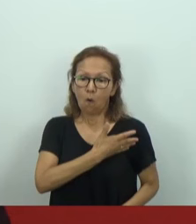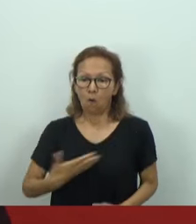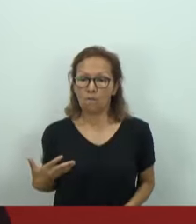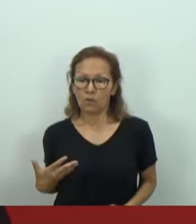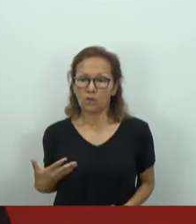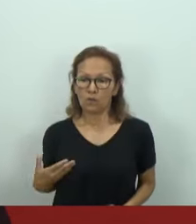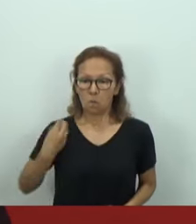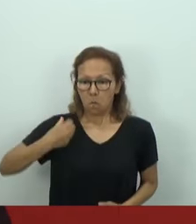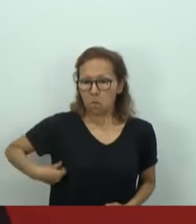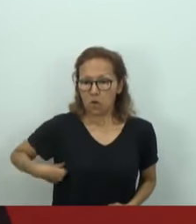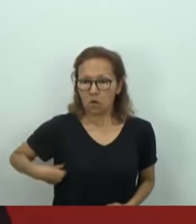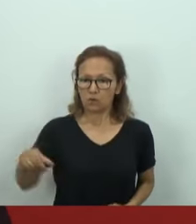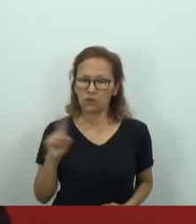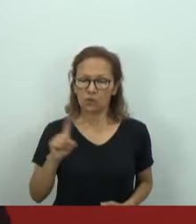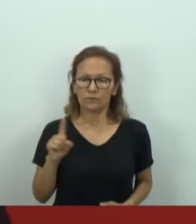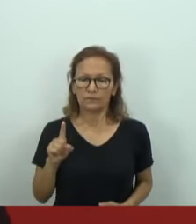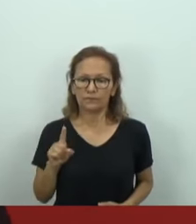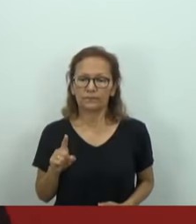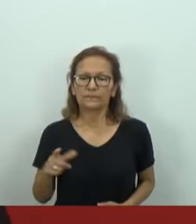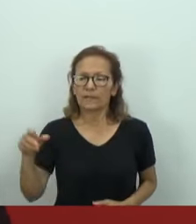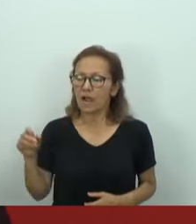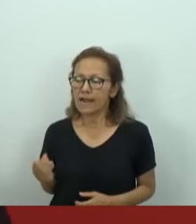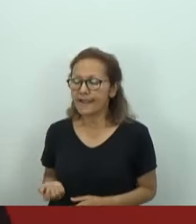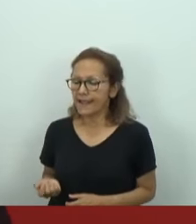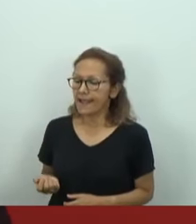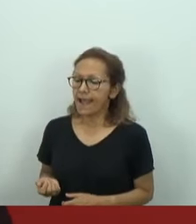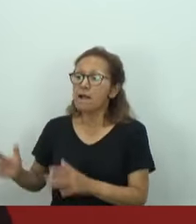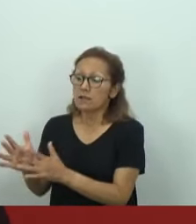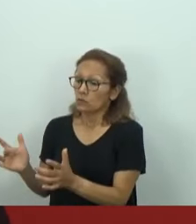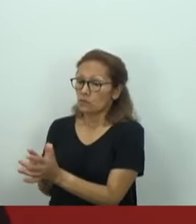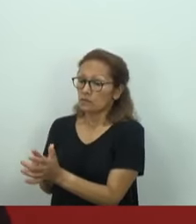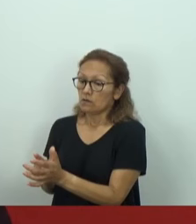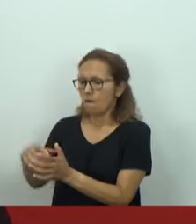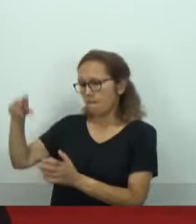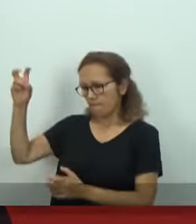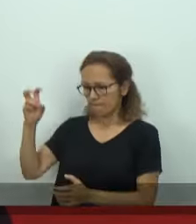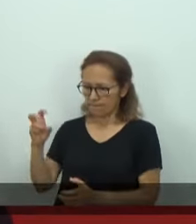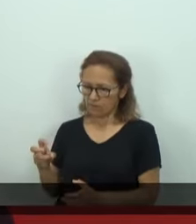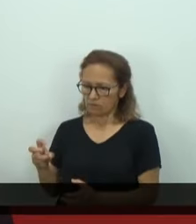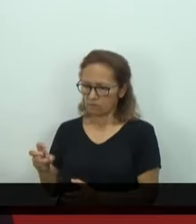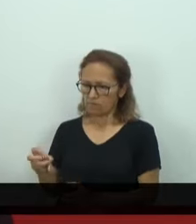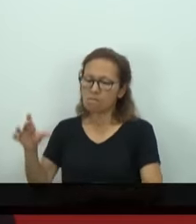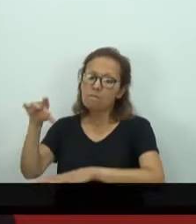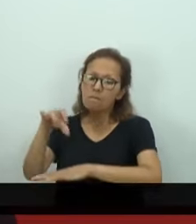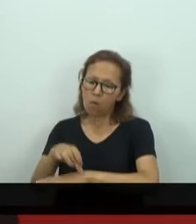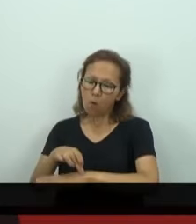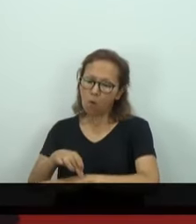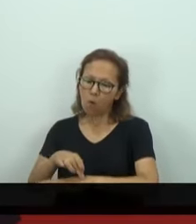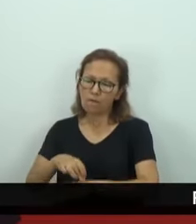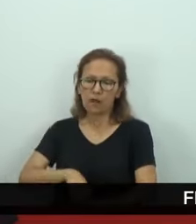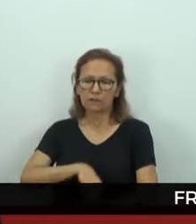No. Fue Jesucristo el que vino, como dice Lucas 19, versículo 10, a